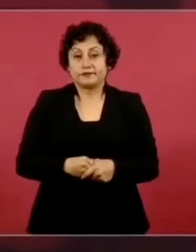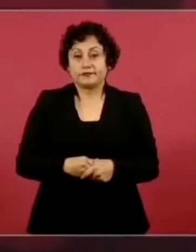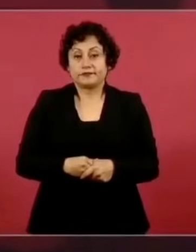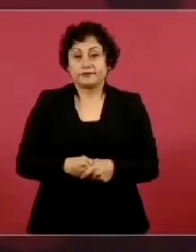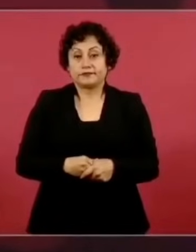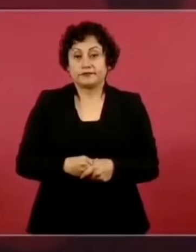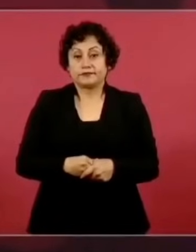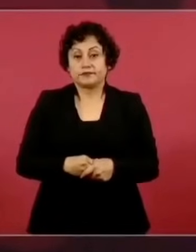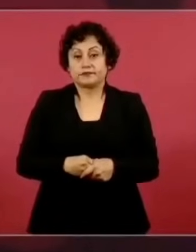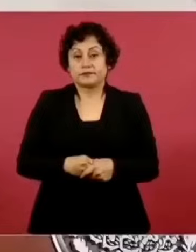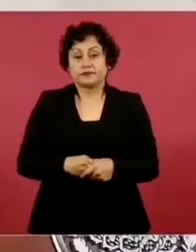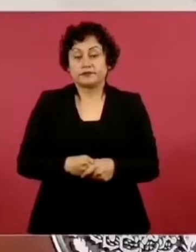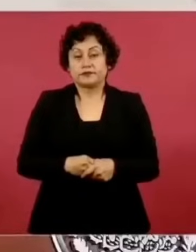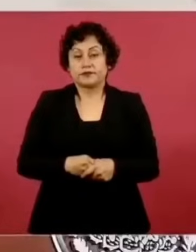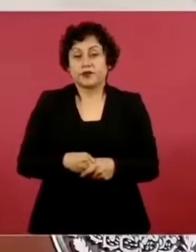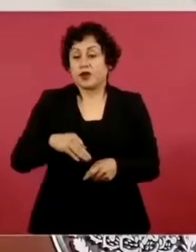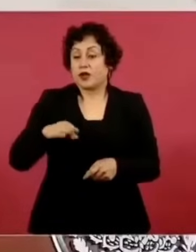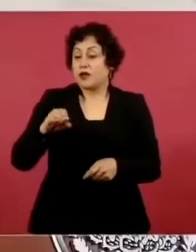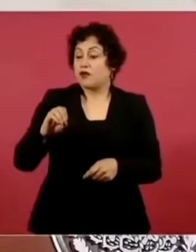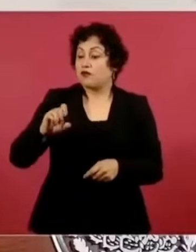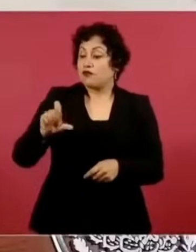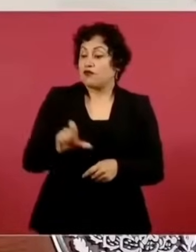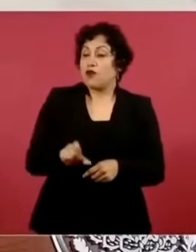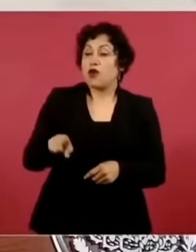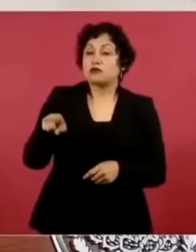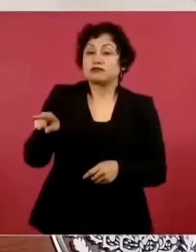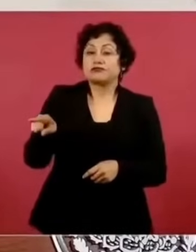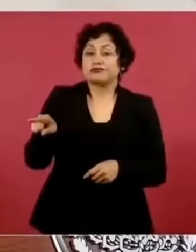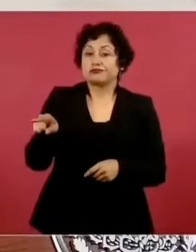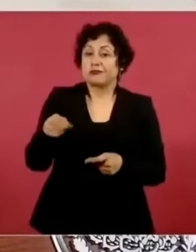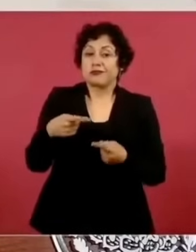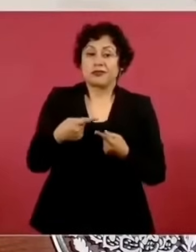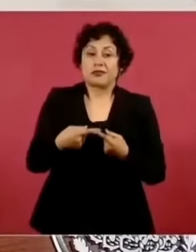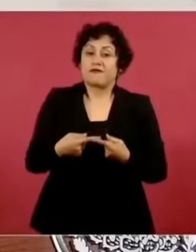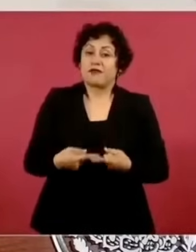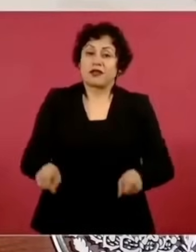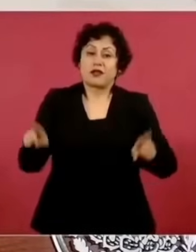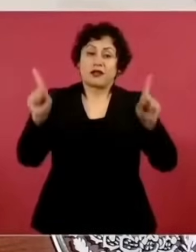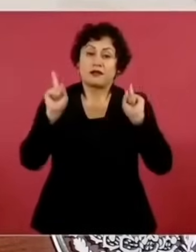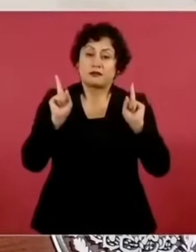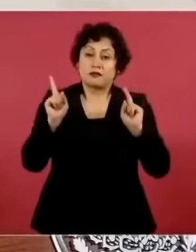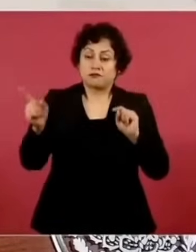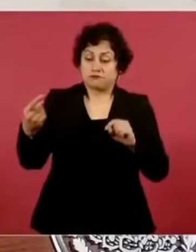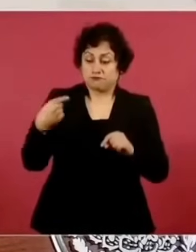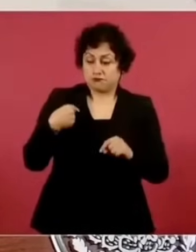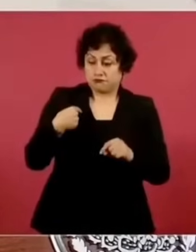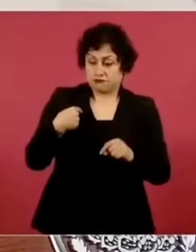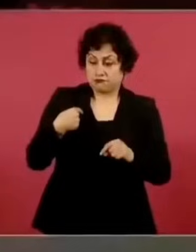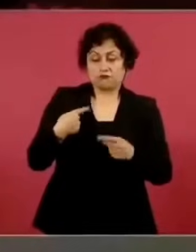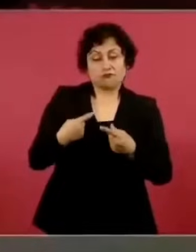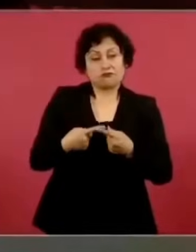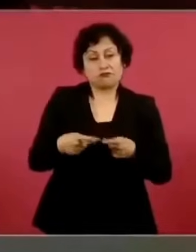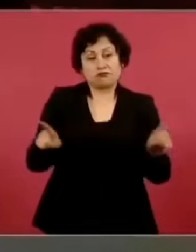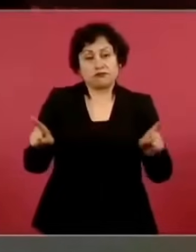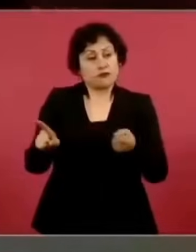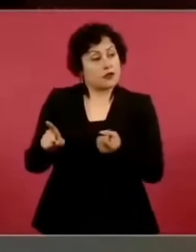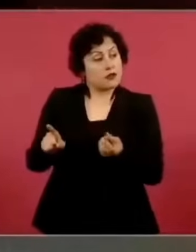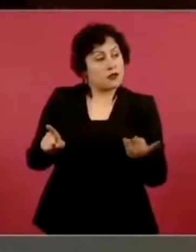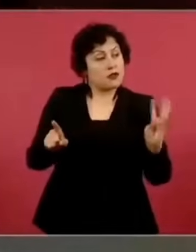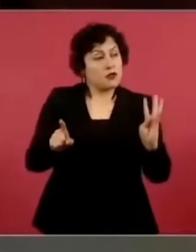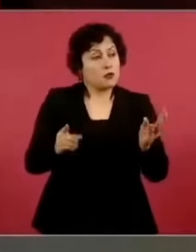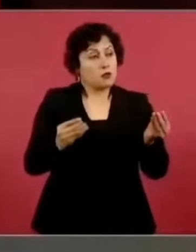un pensamiento contrario al que yo tengo y al que tenemos muchos,